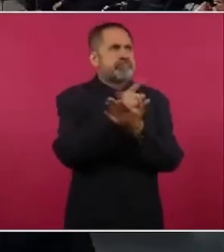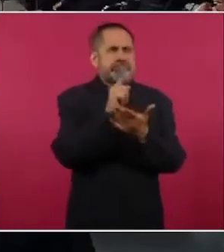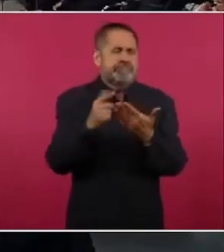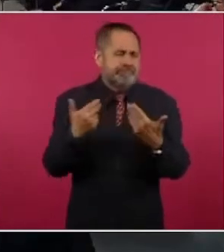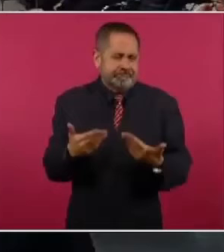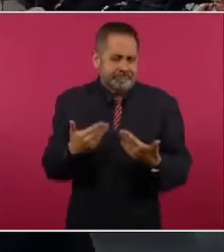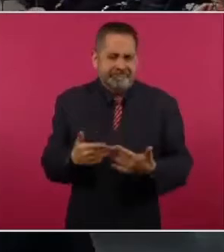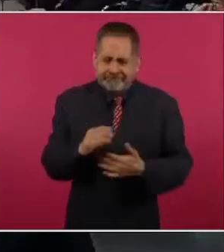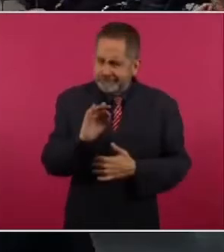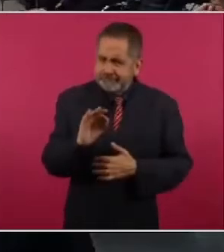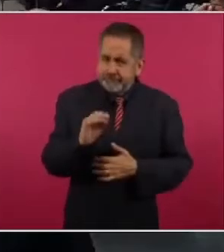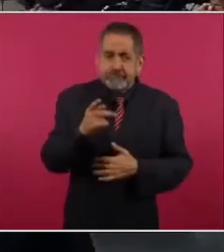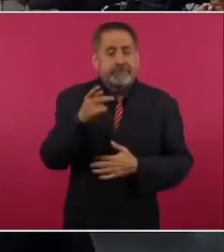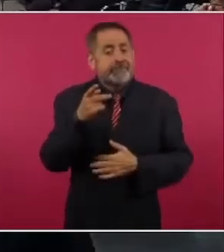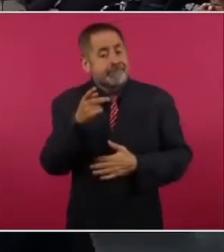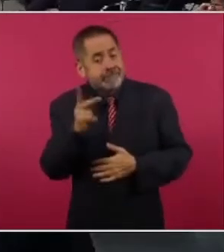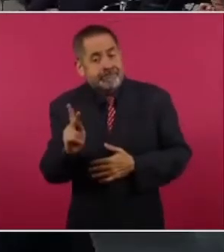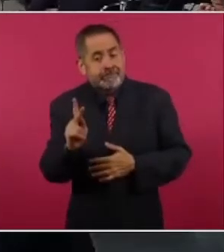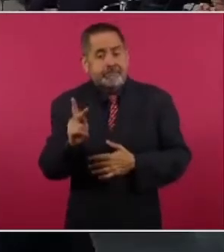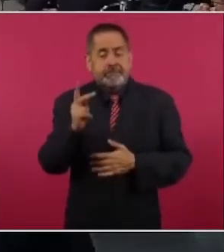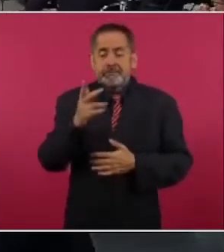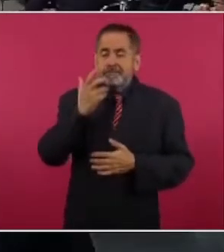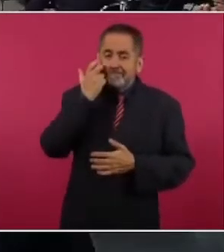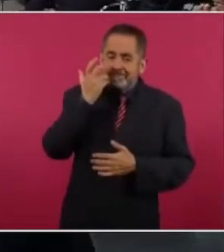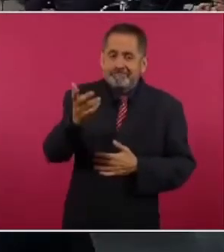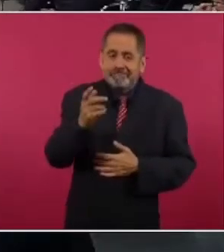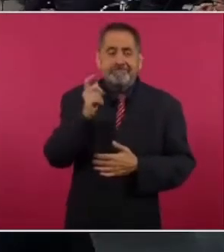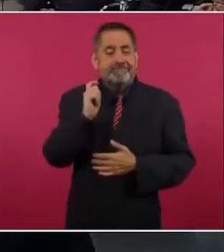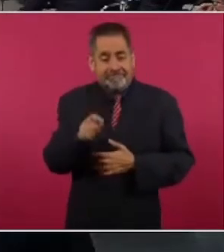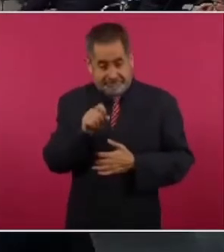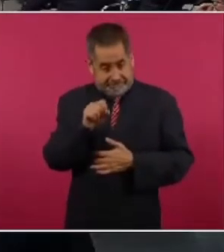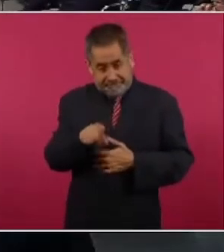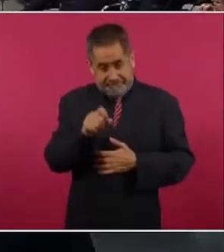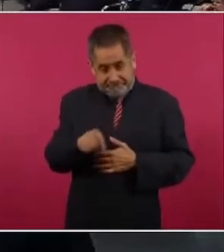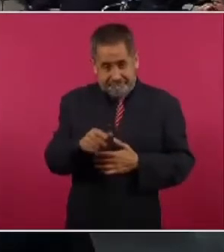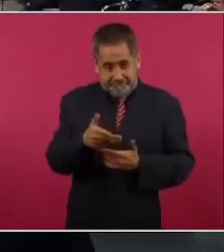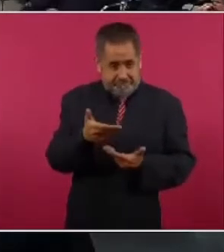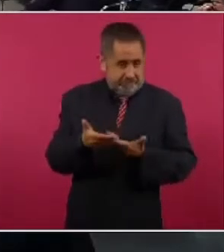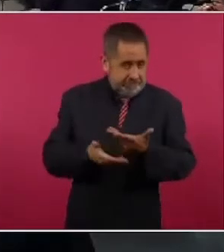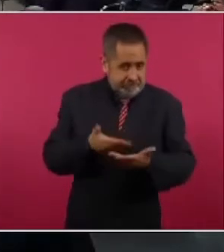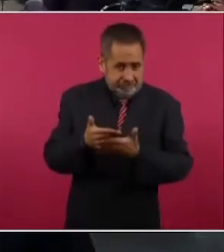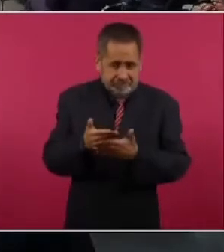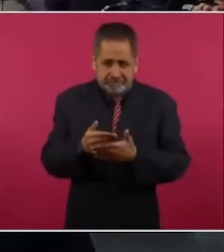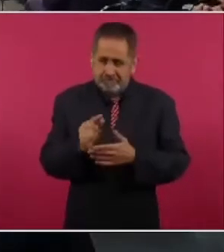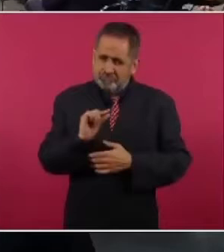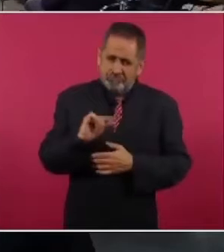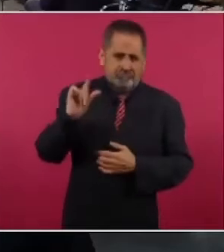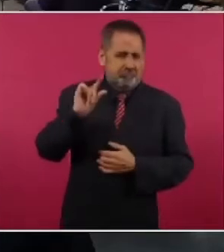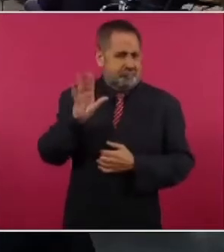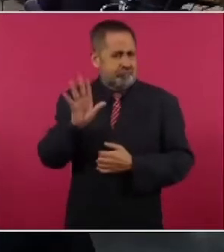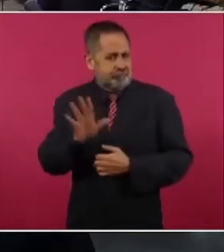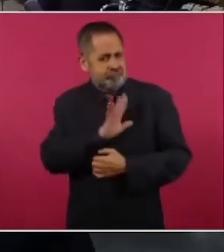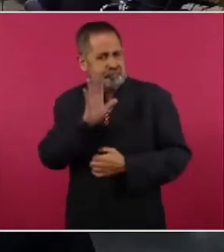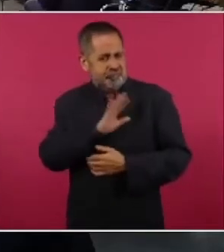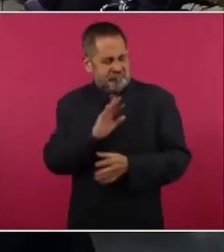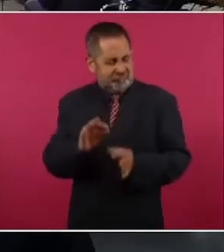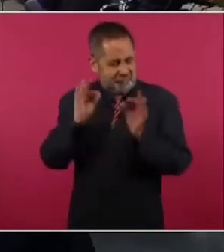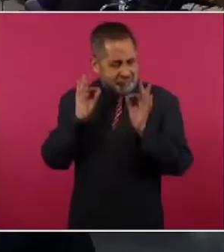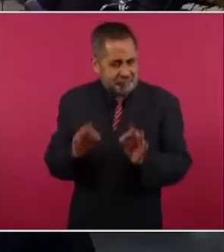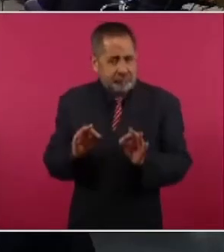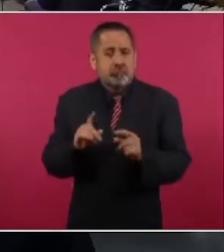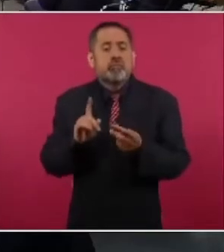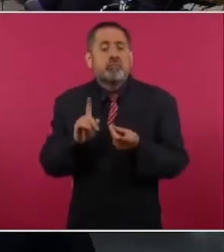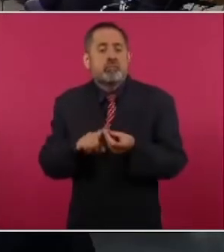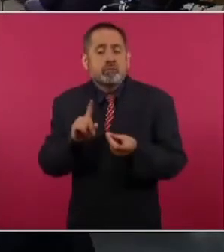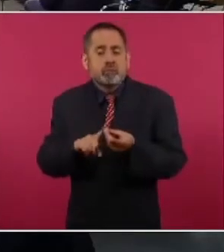Pero lo que queremos es que se tenga este servicio de primera en